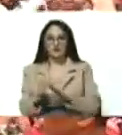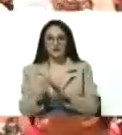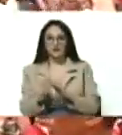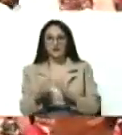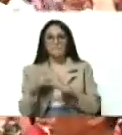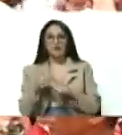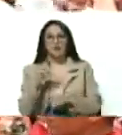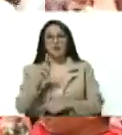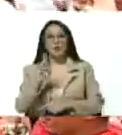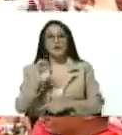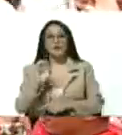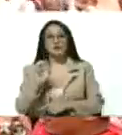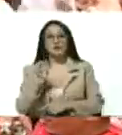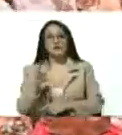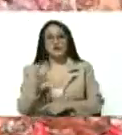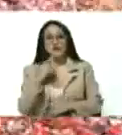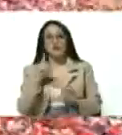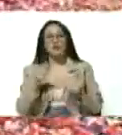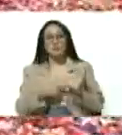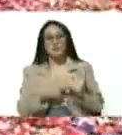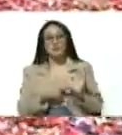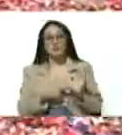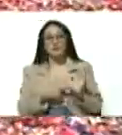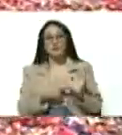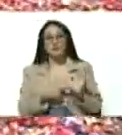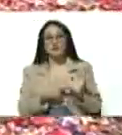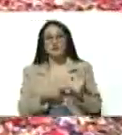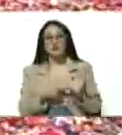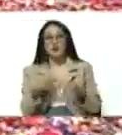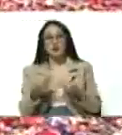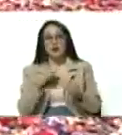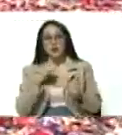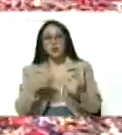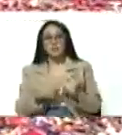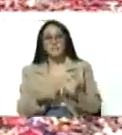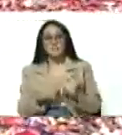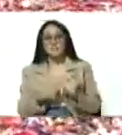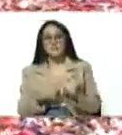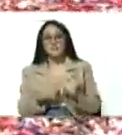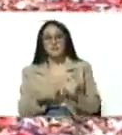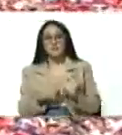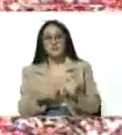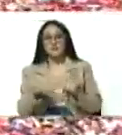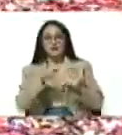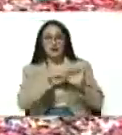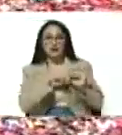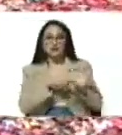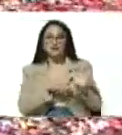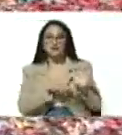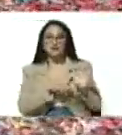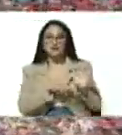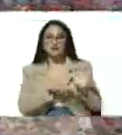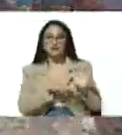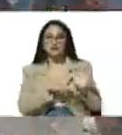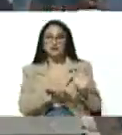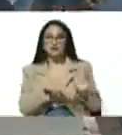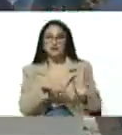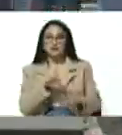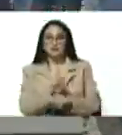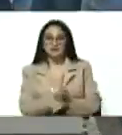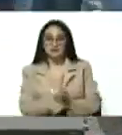VC, que cumpliré y haré cumplir los reglamentos,